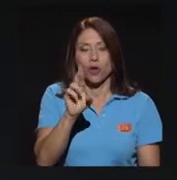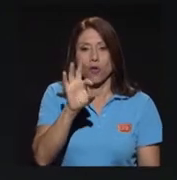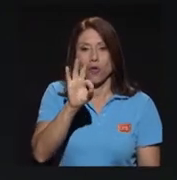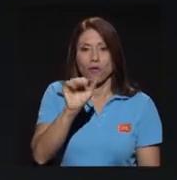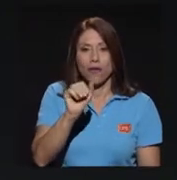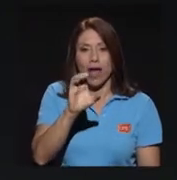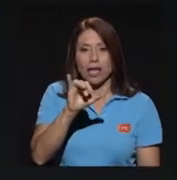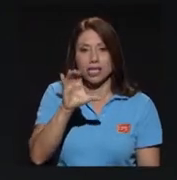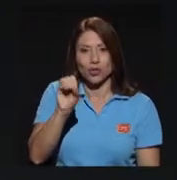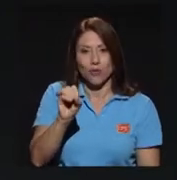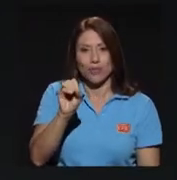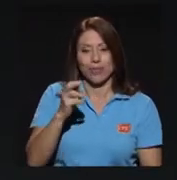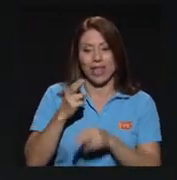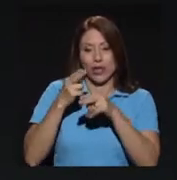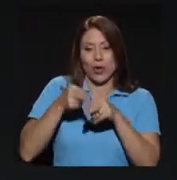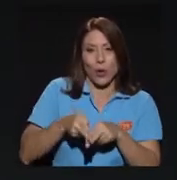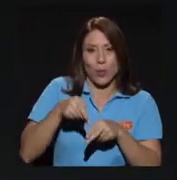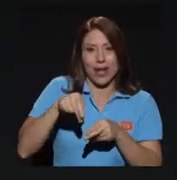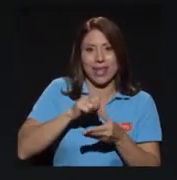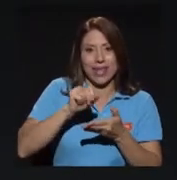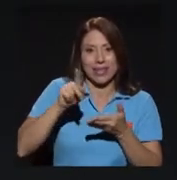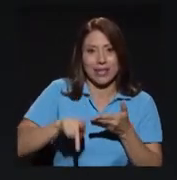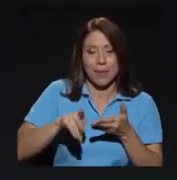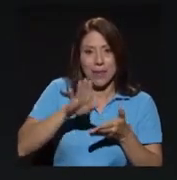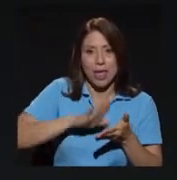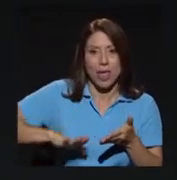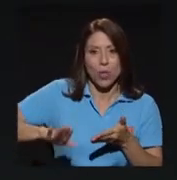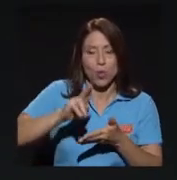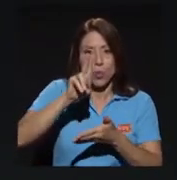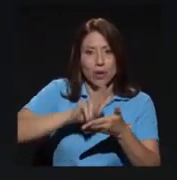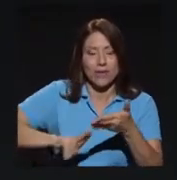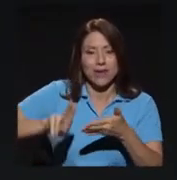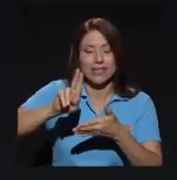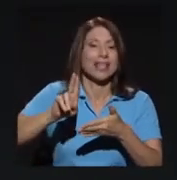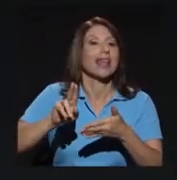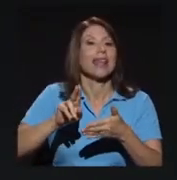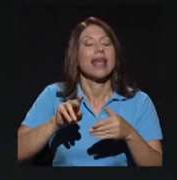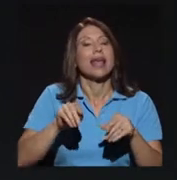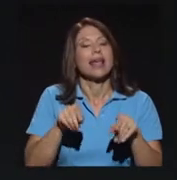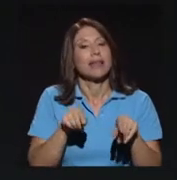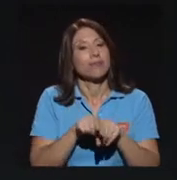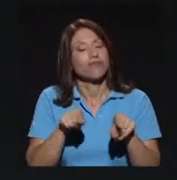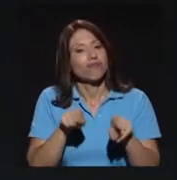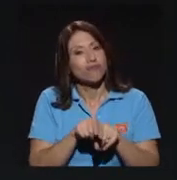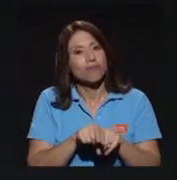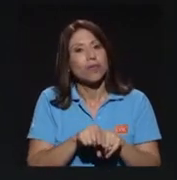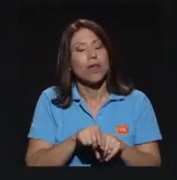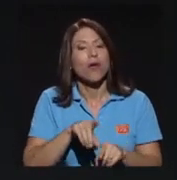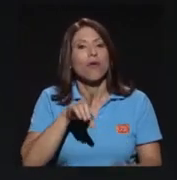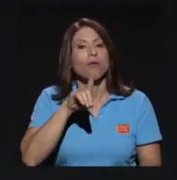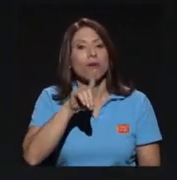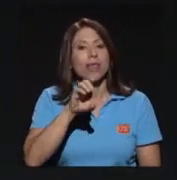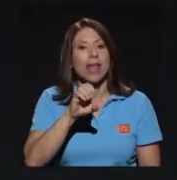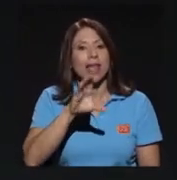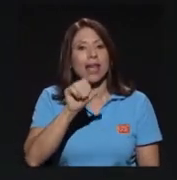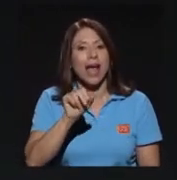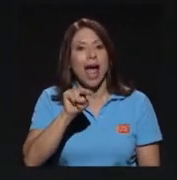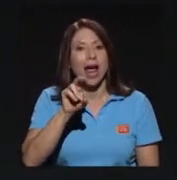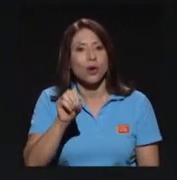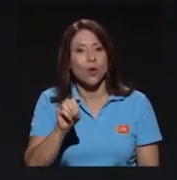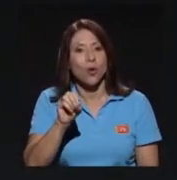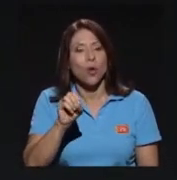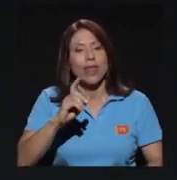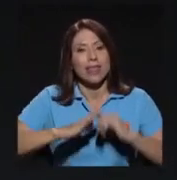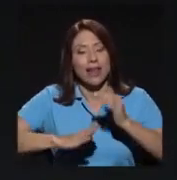el campus de san pedro montesdeoca y quien además fue decano de la facultad donde de wilbur y